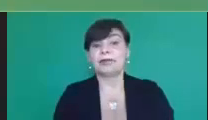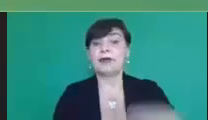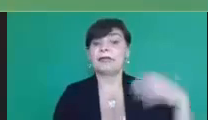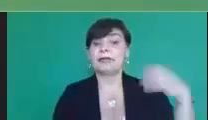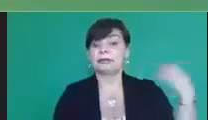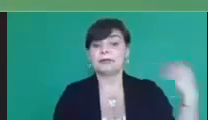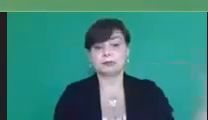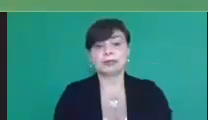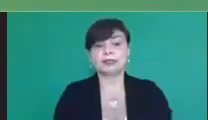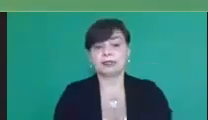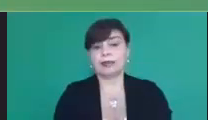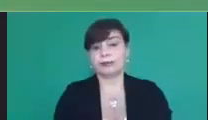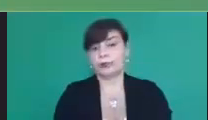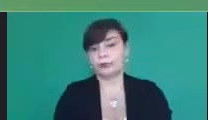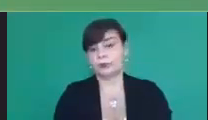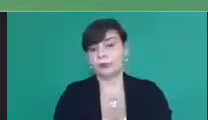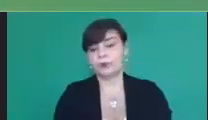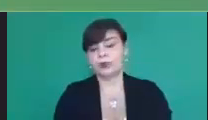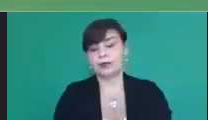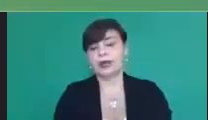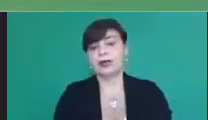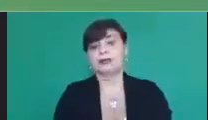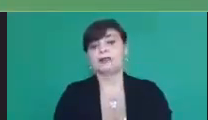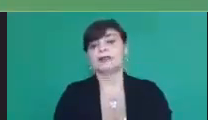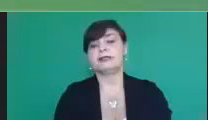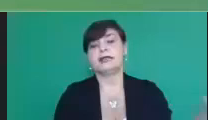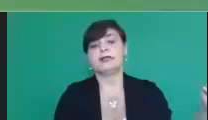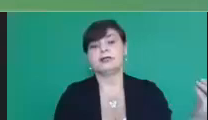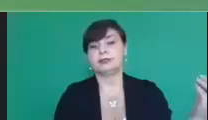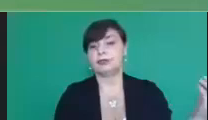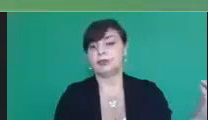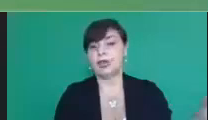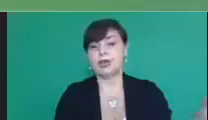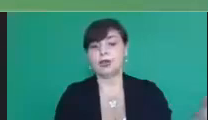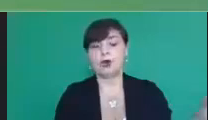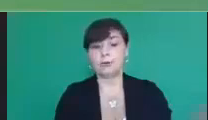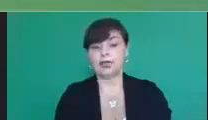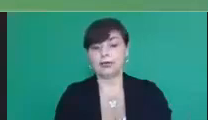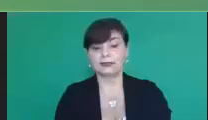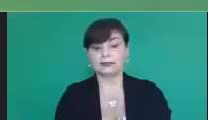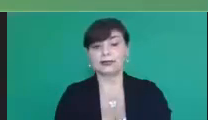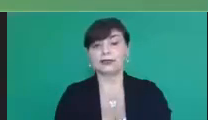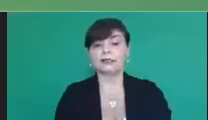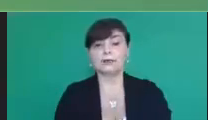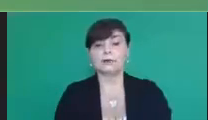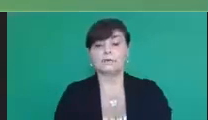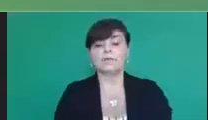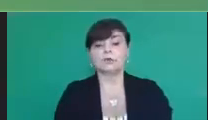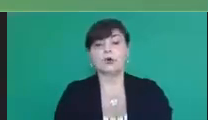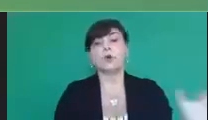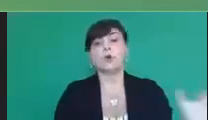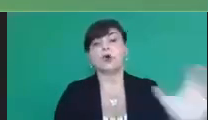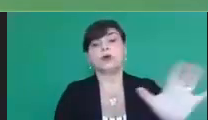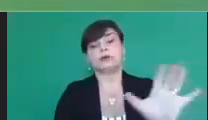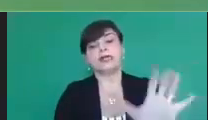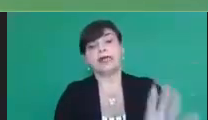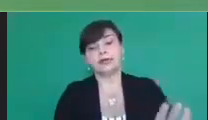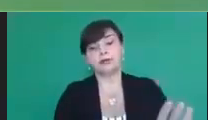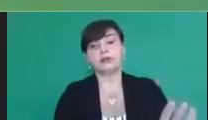admirable, tanto desde la producción primaria, desde la dirección de operaciones, como de